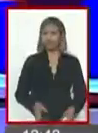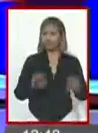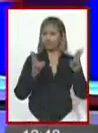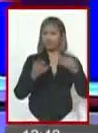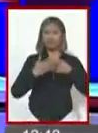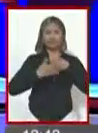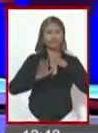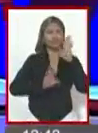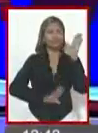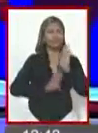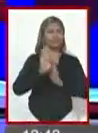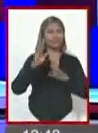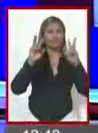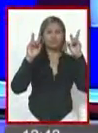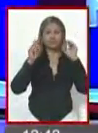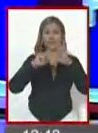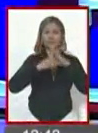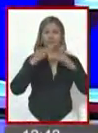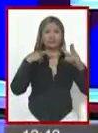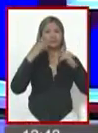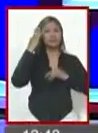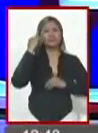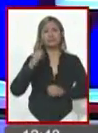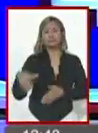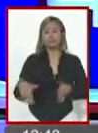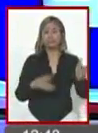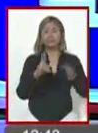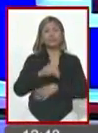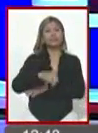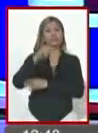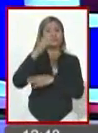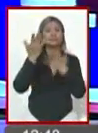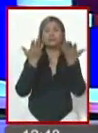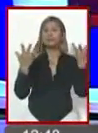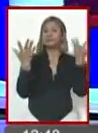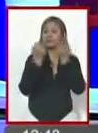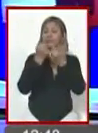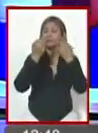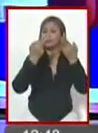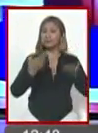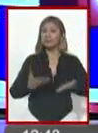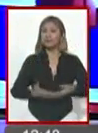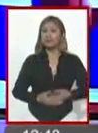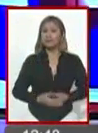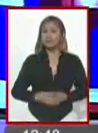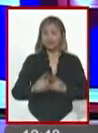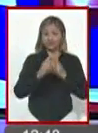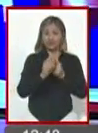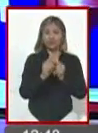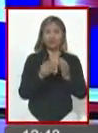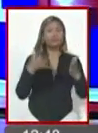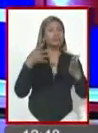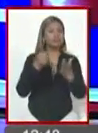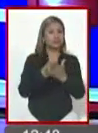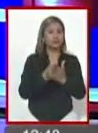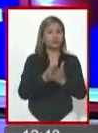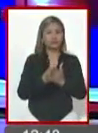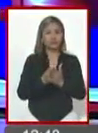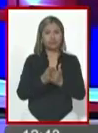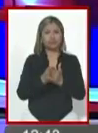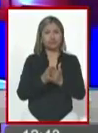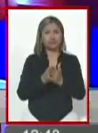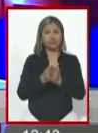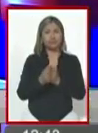Y rápidamente vamos a ir con el desarrollo del tema que iniciamos el noticiero, porque en la carretera al norte se ha registrado un accidente de tránsito. Un taxi impactó